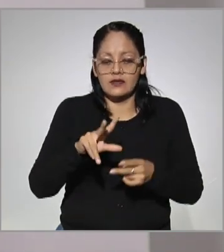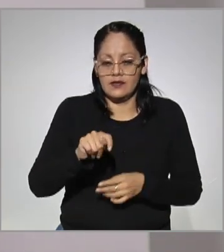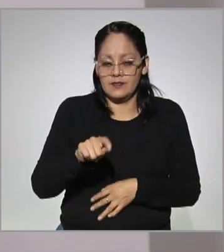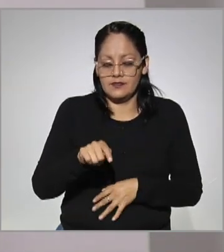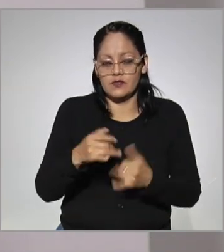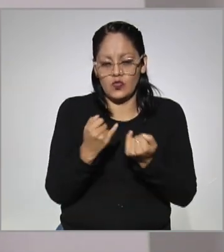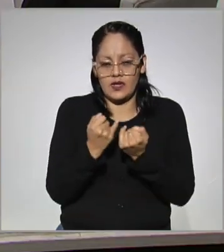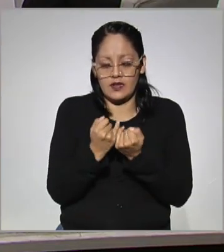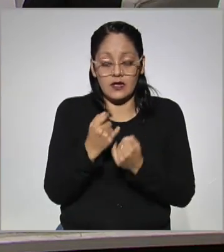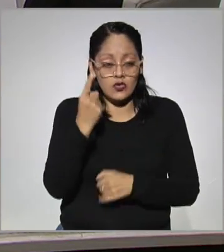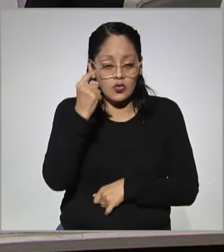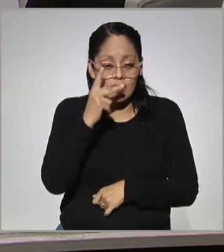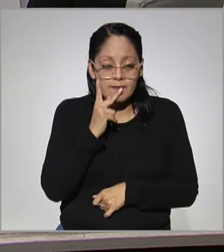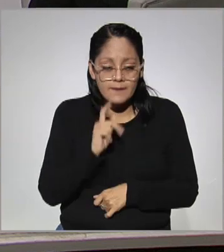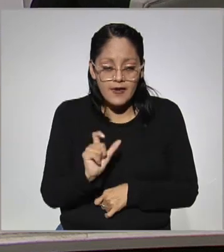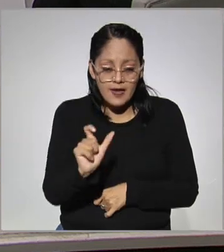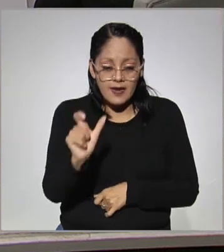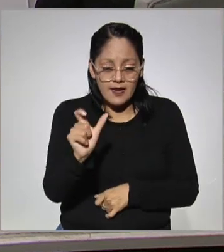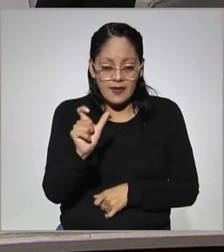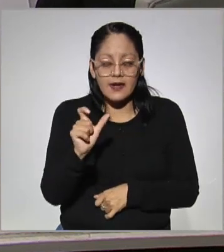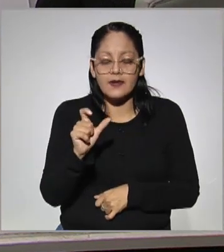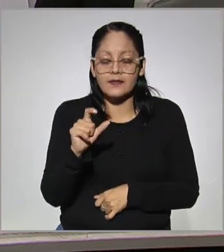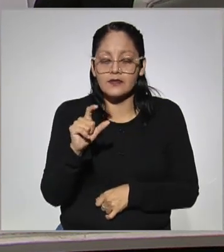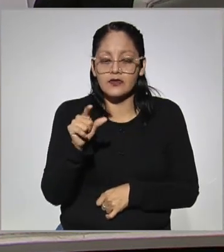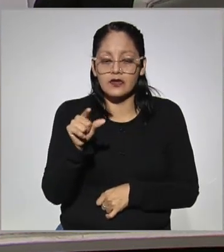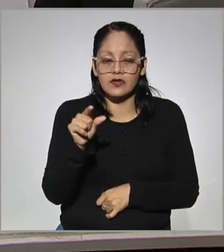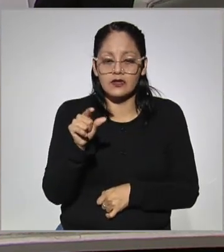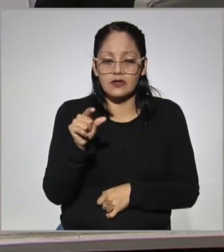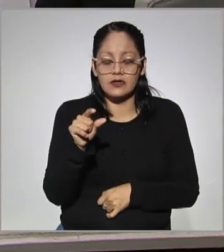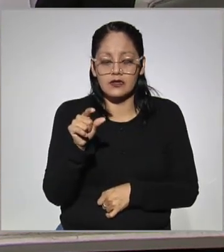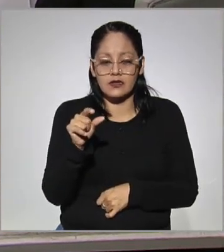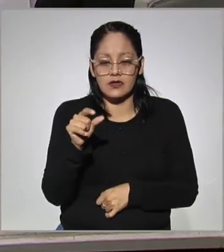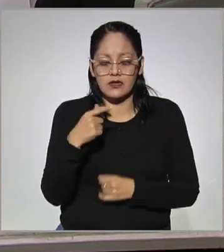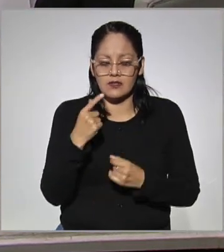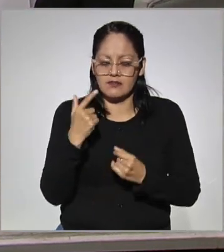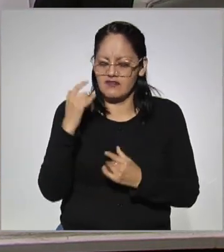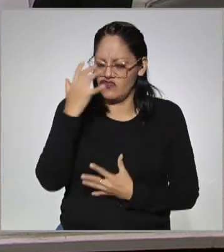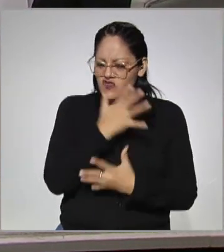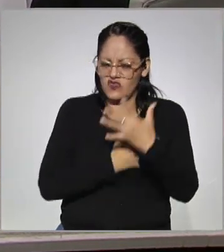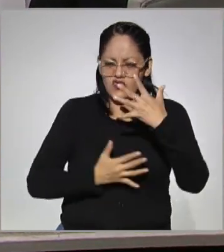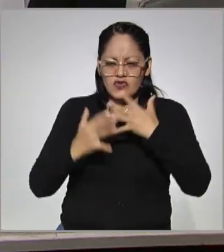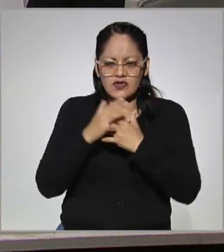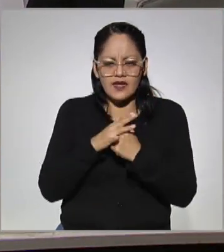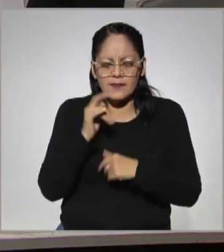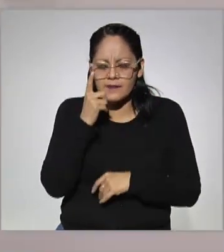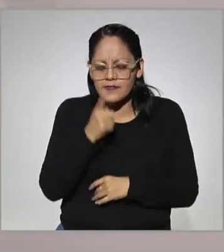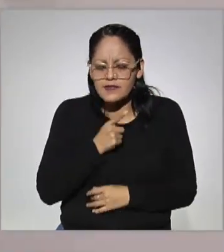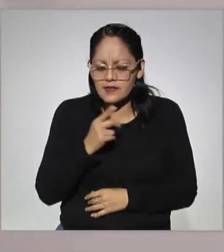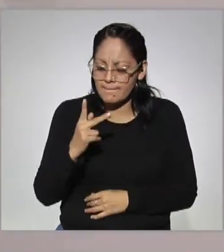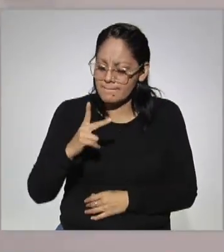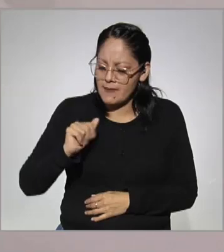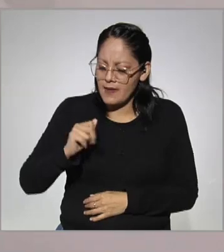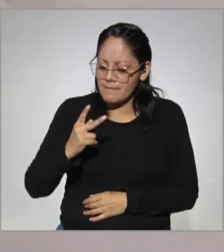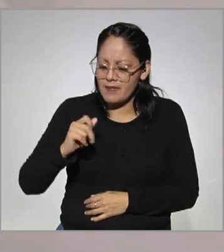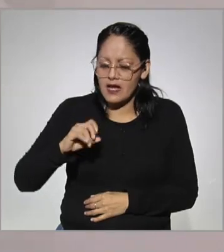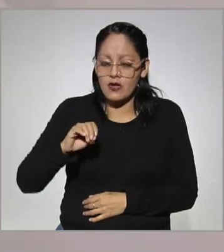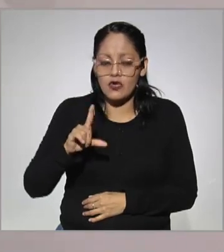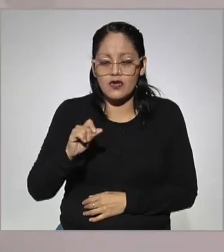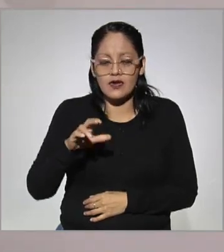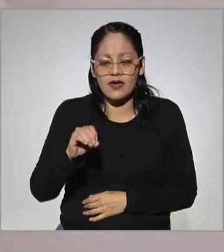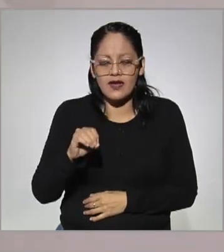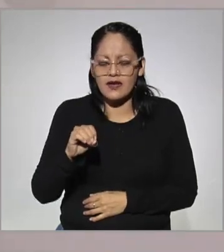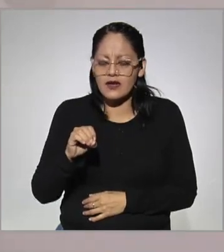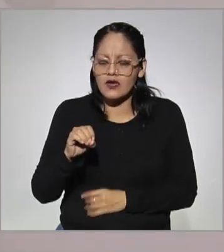muestra. Hay una palabra en ginecología, en medicina, que muchas pacientes se confunden. Me dicen, doctor, me hicieron un Papá Nicolau, ¿pero qué es una